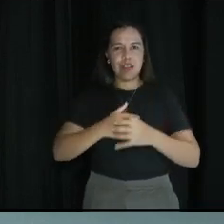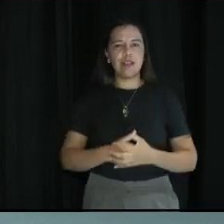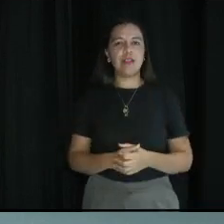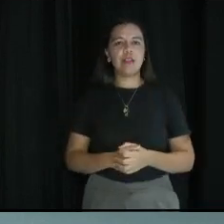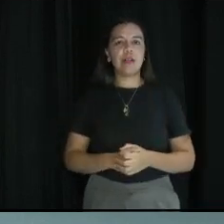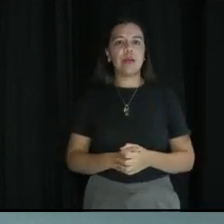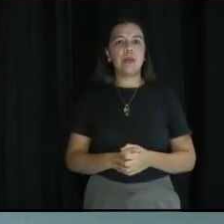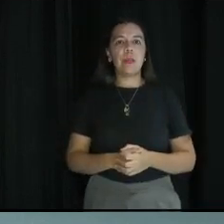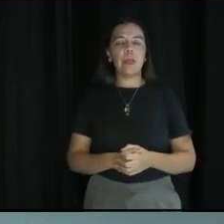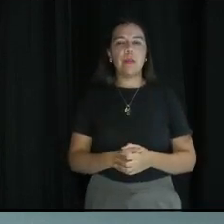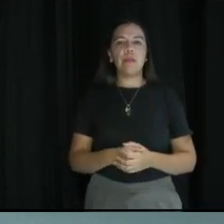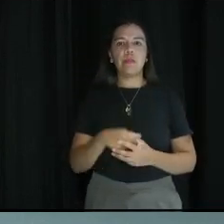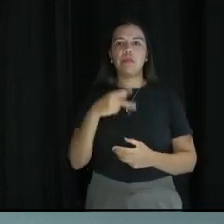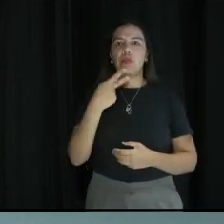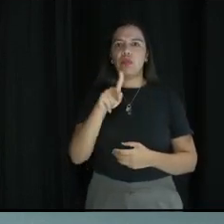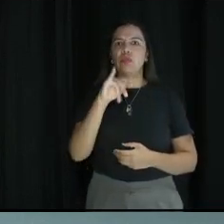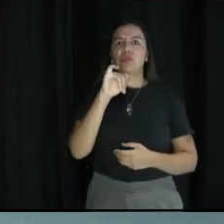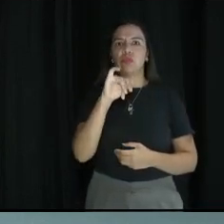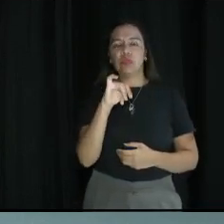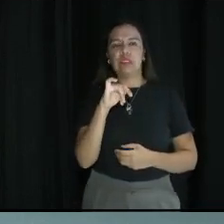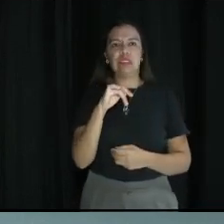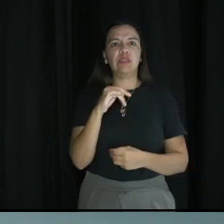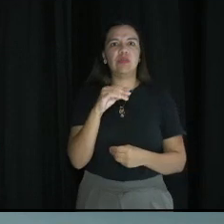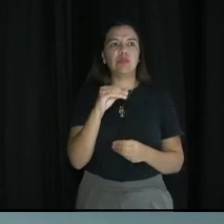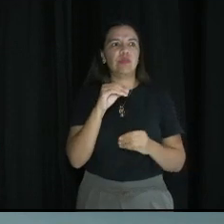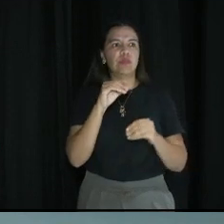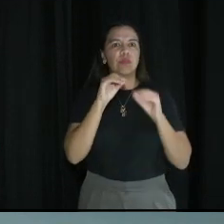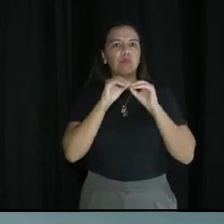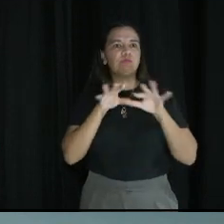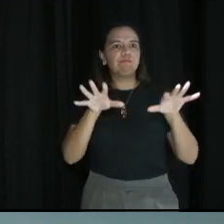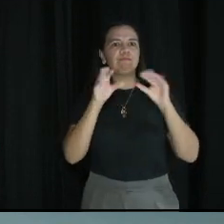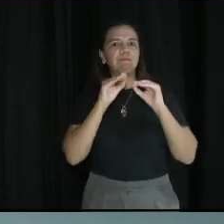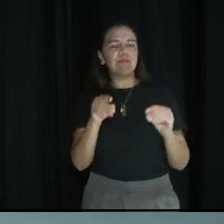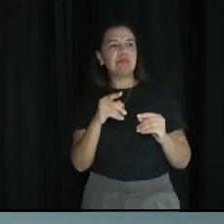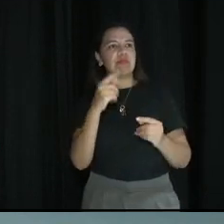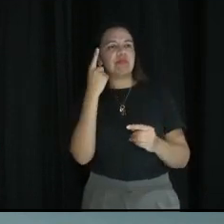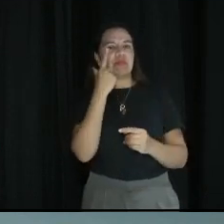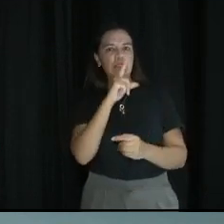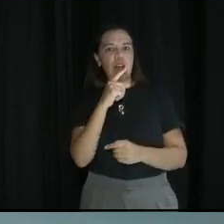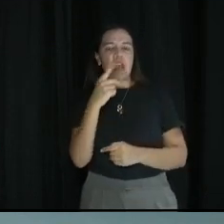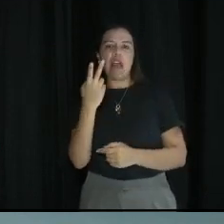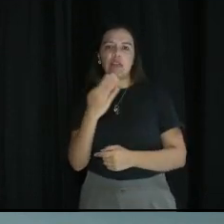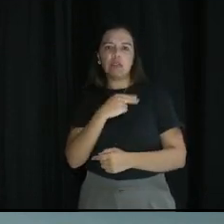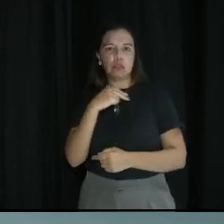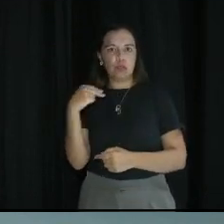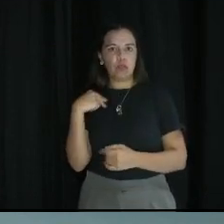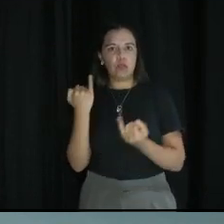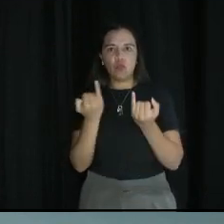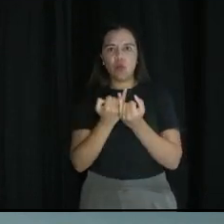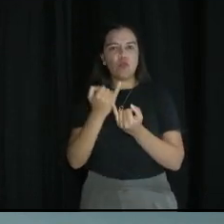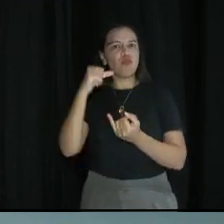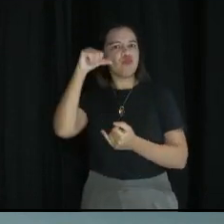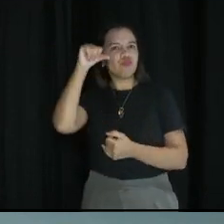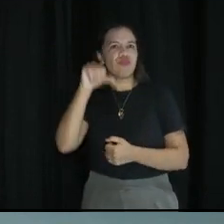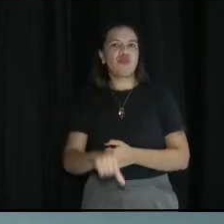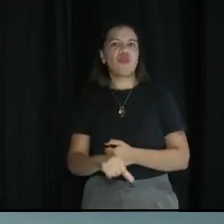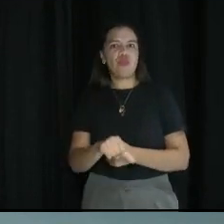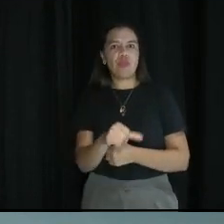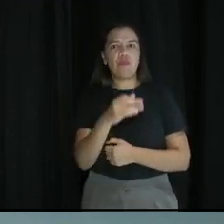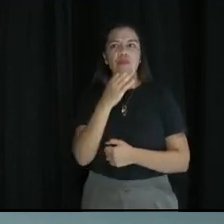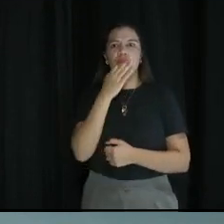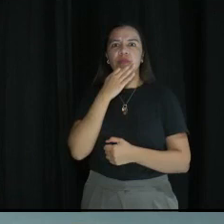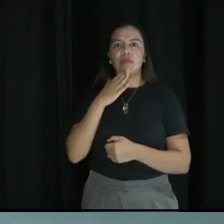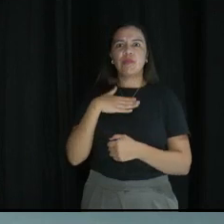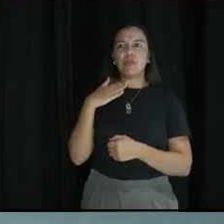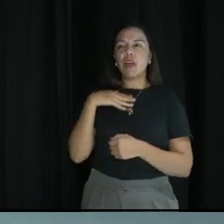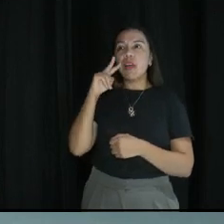El hecho fue tan mediatizado que nosotros nos dimos la tarea de carácter inmediato, a través de una noticia